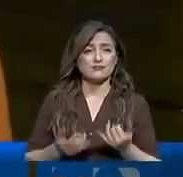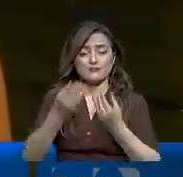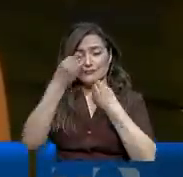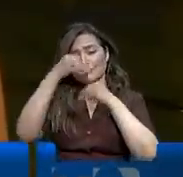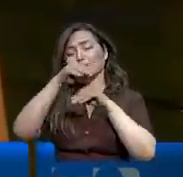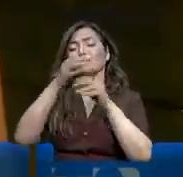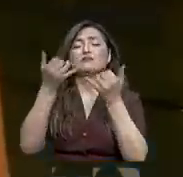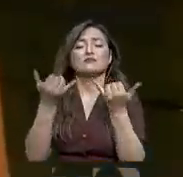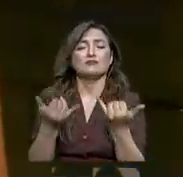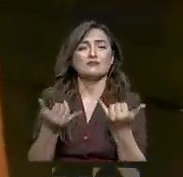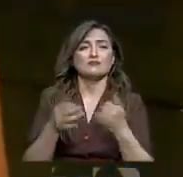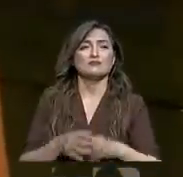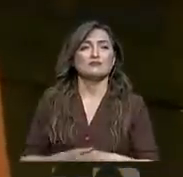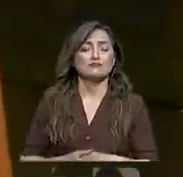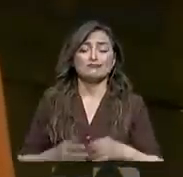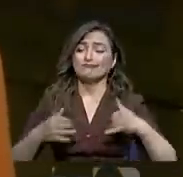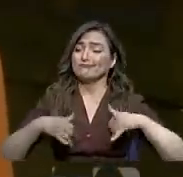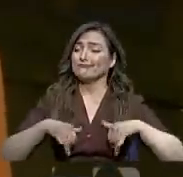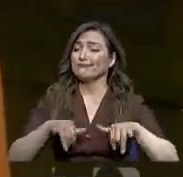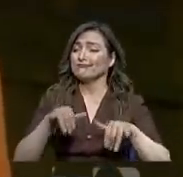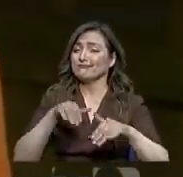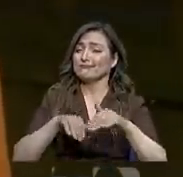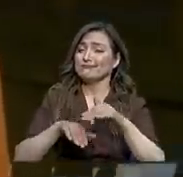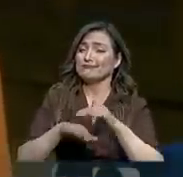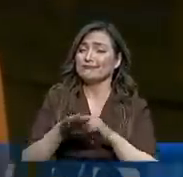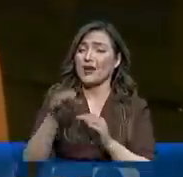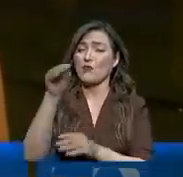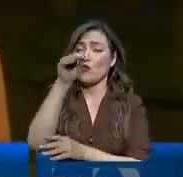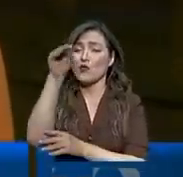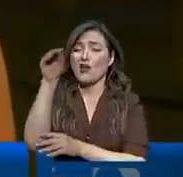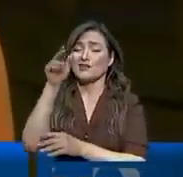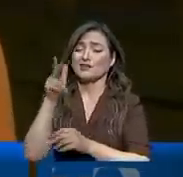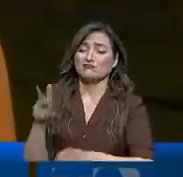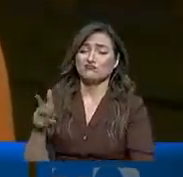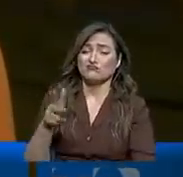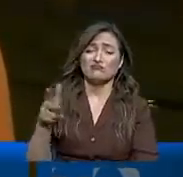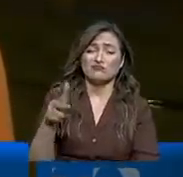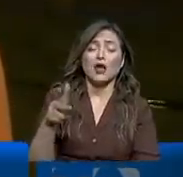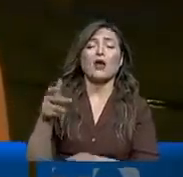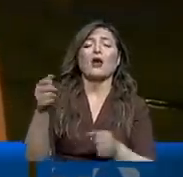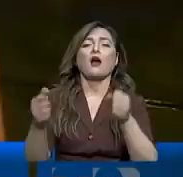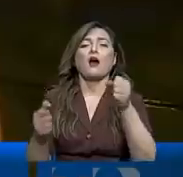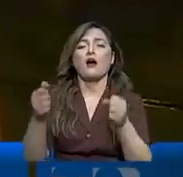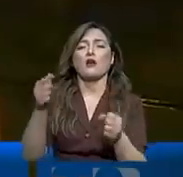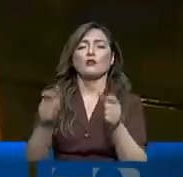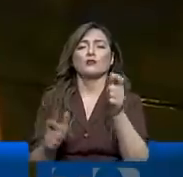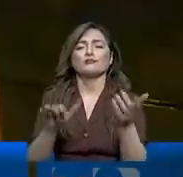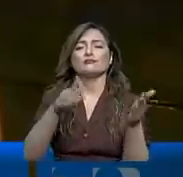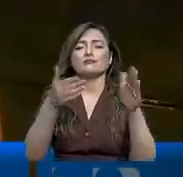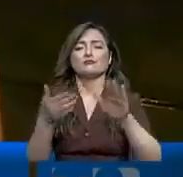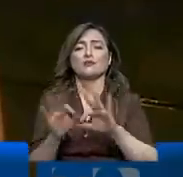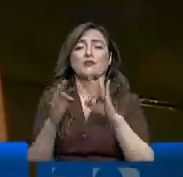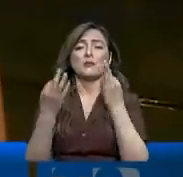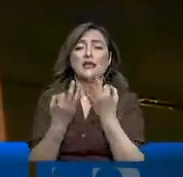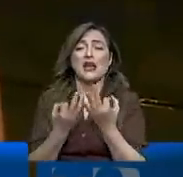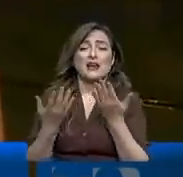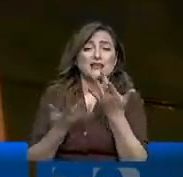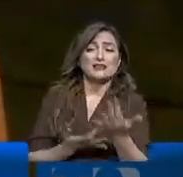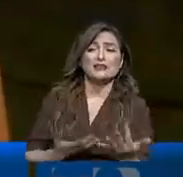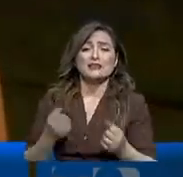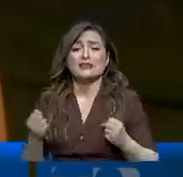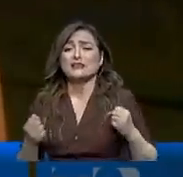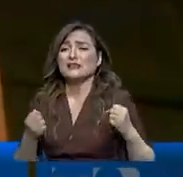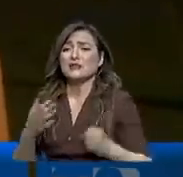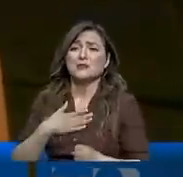desde acá donde todavía continúan entrando y saliendo ambulancias y también carros de medicina legal y familiares que están a la espera de